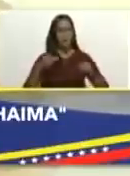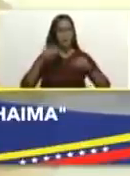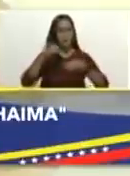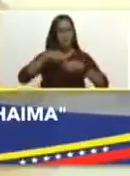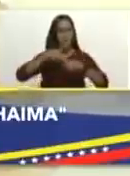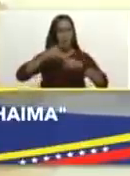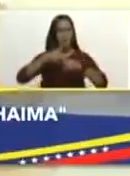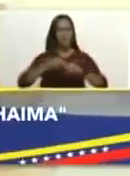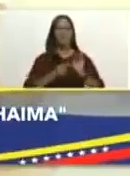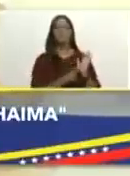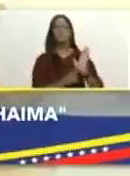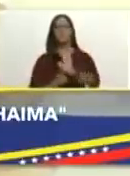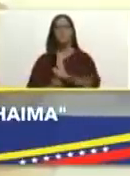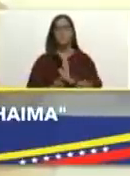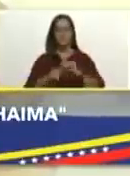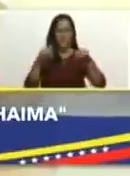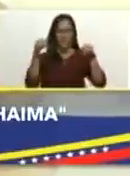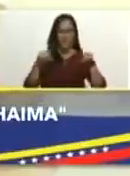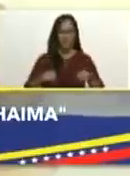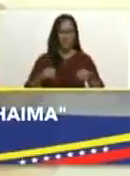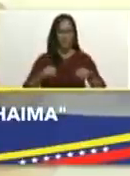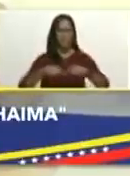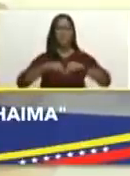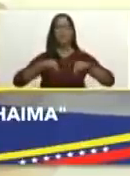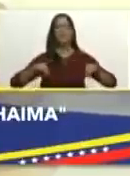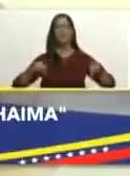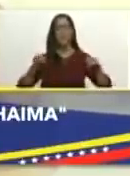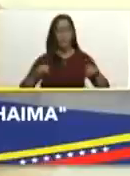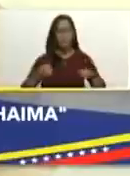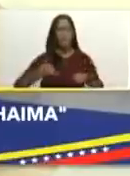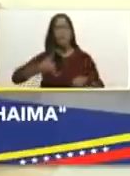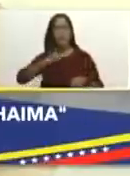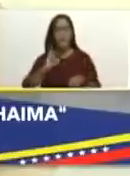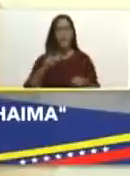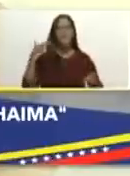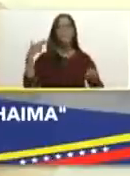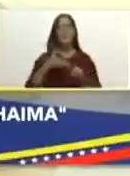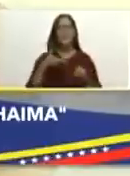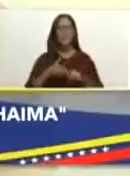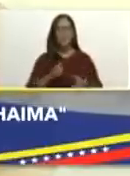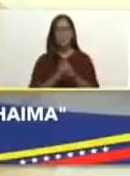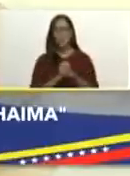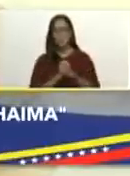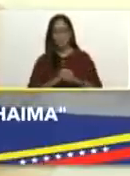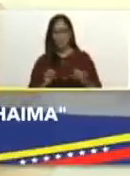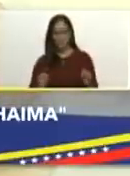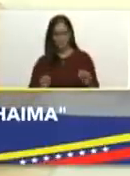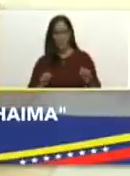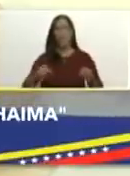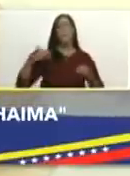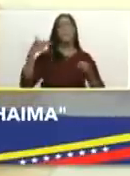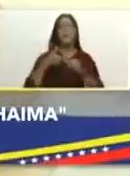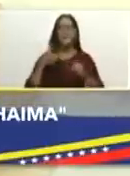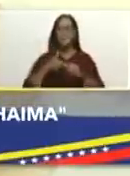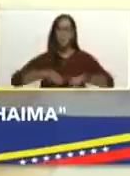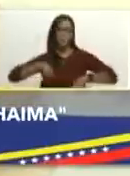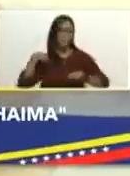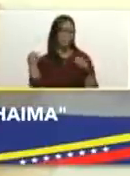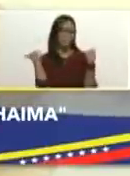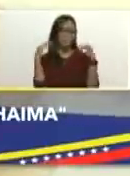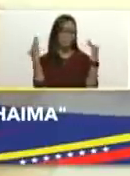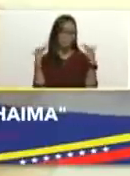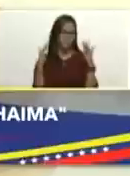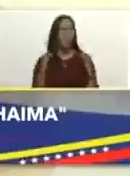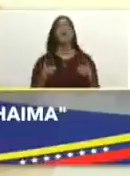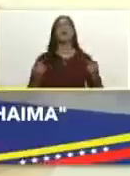demostró que aquí abajo, de esta tierra, lo que hay es petróleo, compadre, petróleo para tirar para arriba.